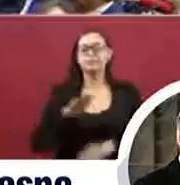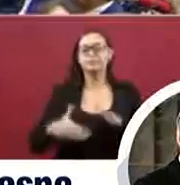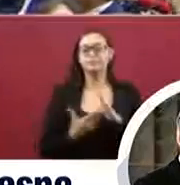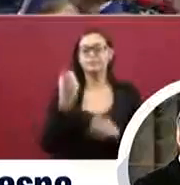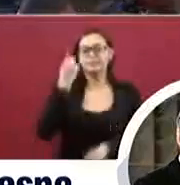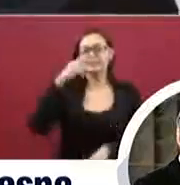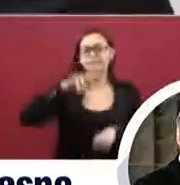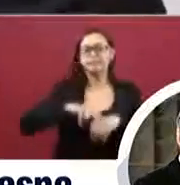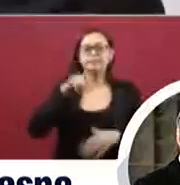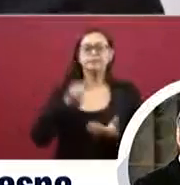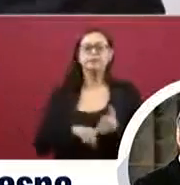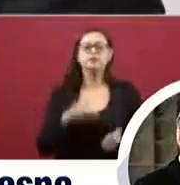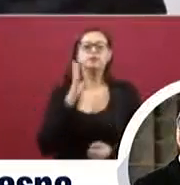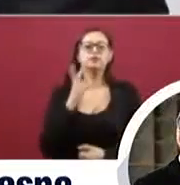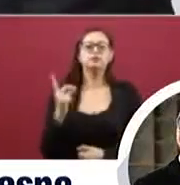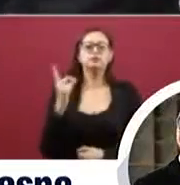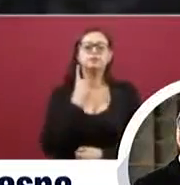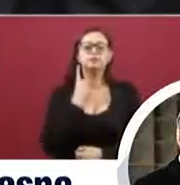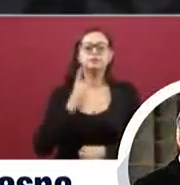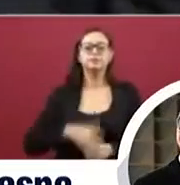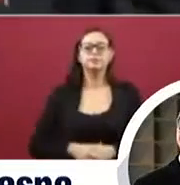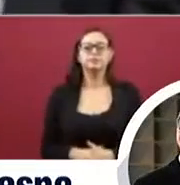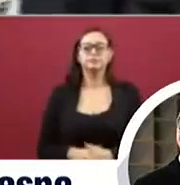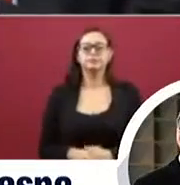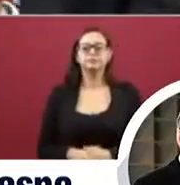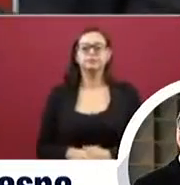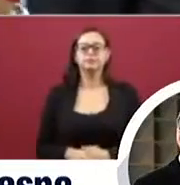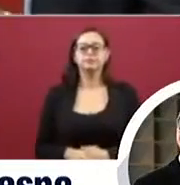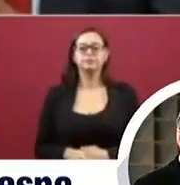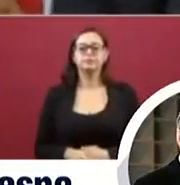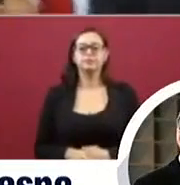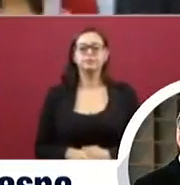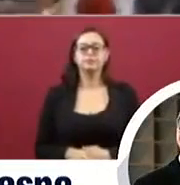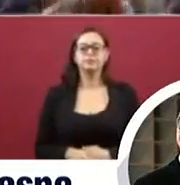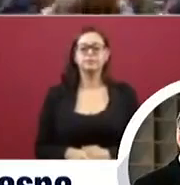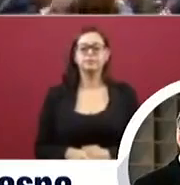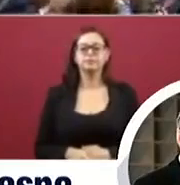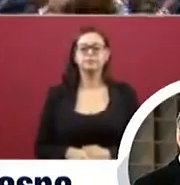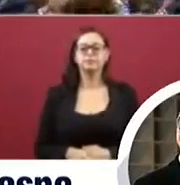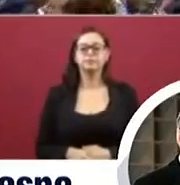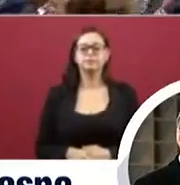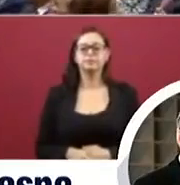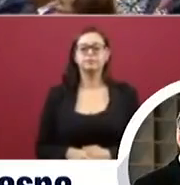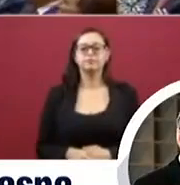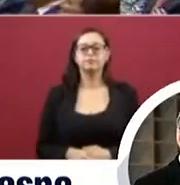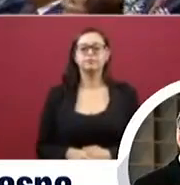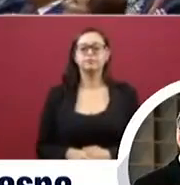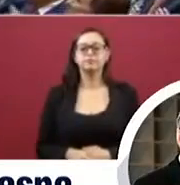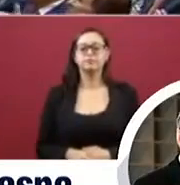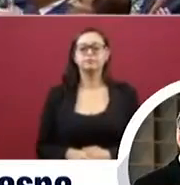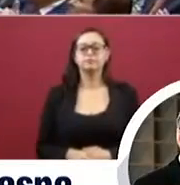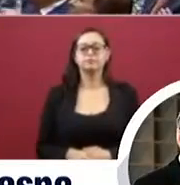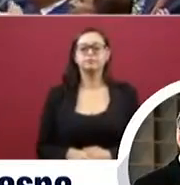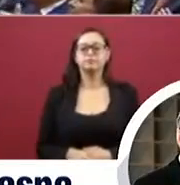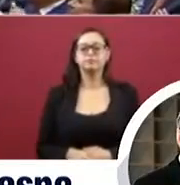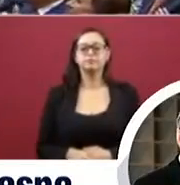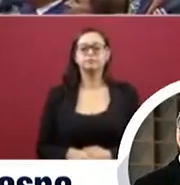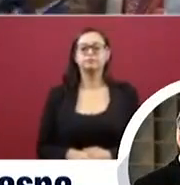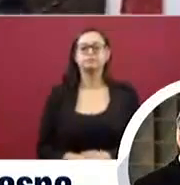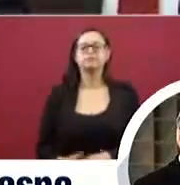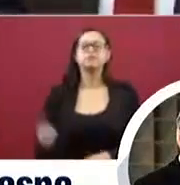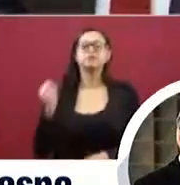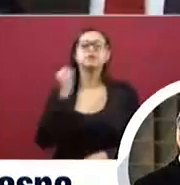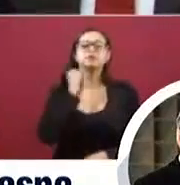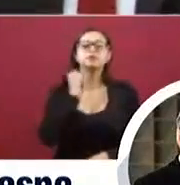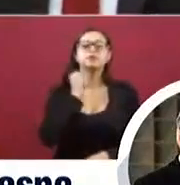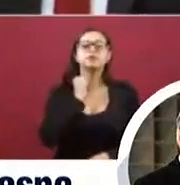casos y a ver qué tanto se puede recuperar o no porque los indicadores en ese sentido no son positivos. No son un desastre ahorita, no